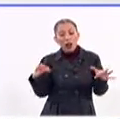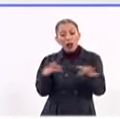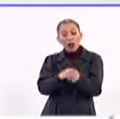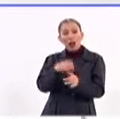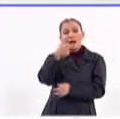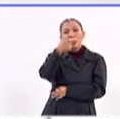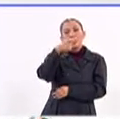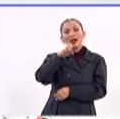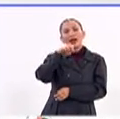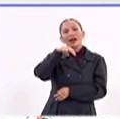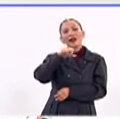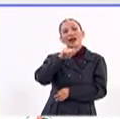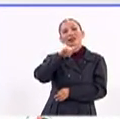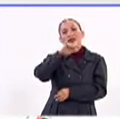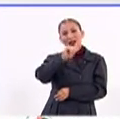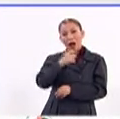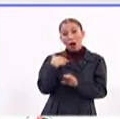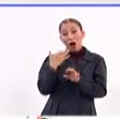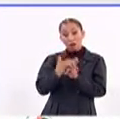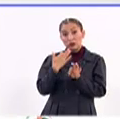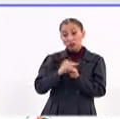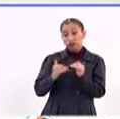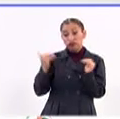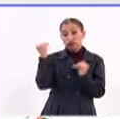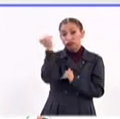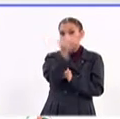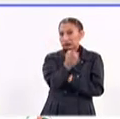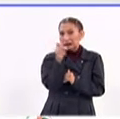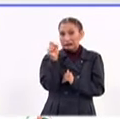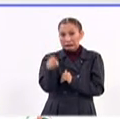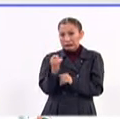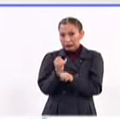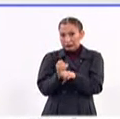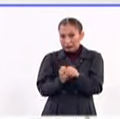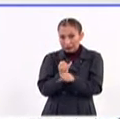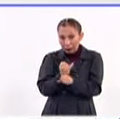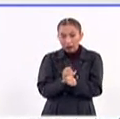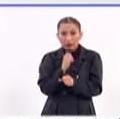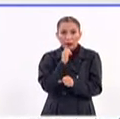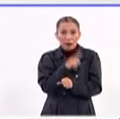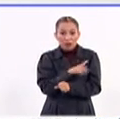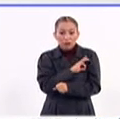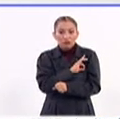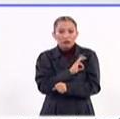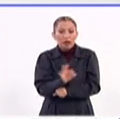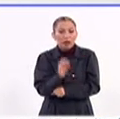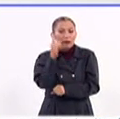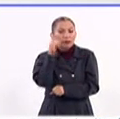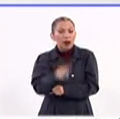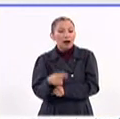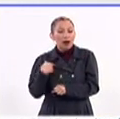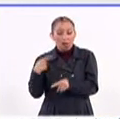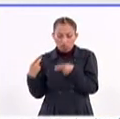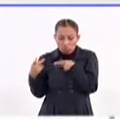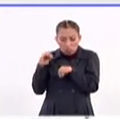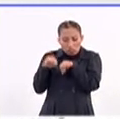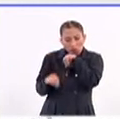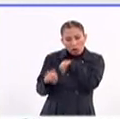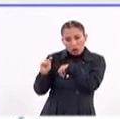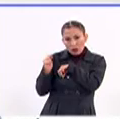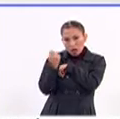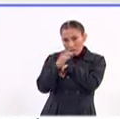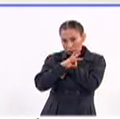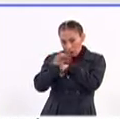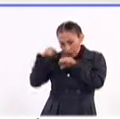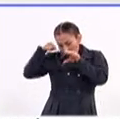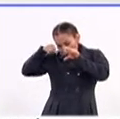genética? Y bueno, ahora que hemos avanzado tanto en estos estudios, incluso pues para desarrollar ya técnicas que